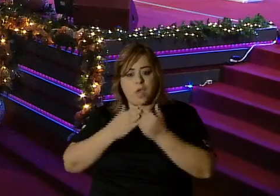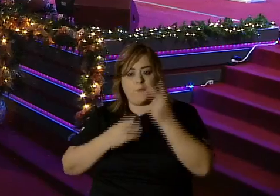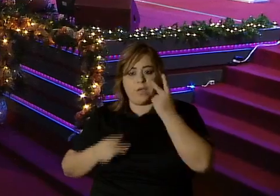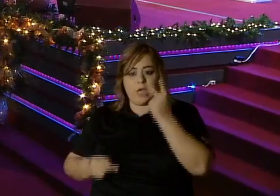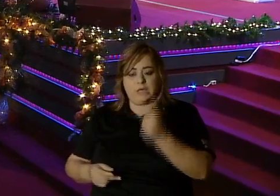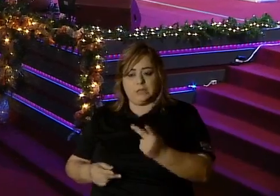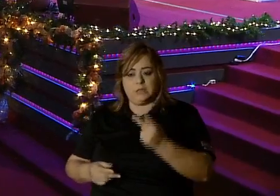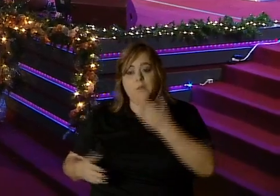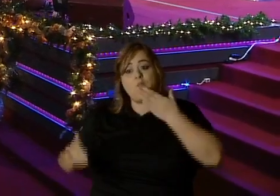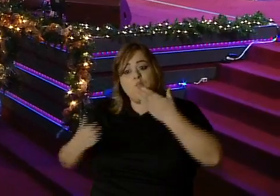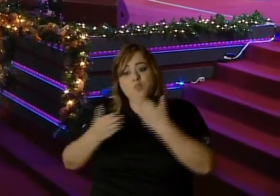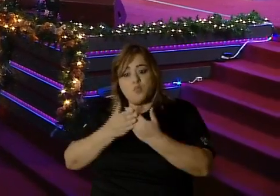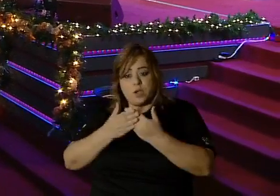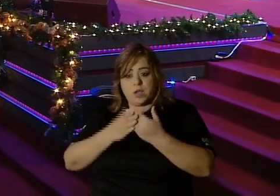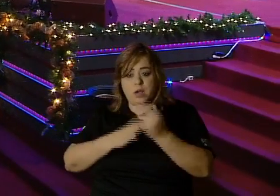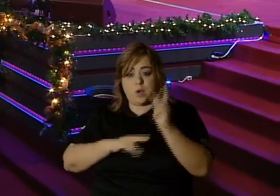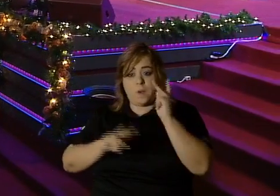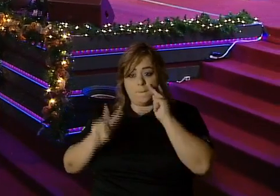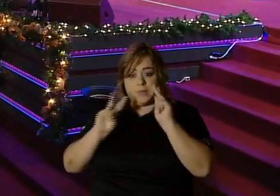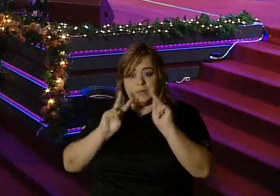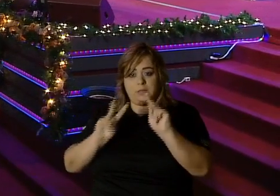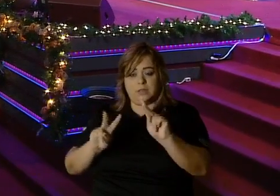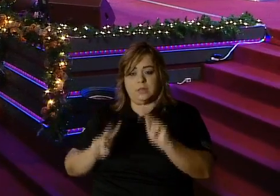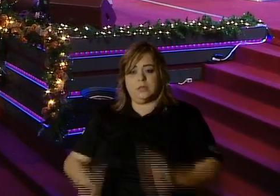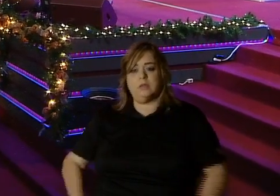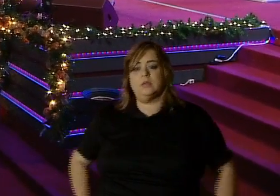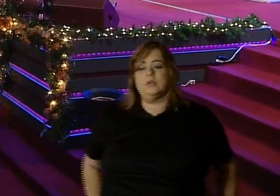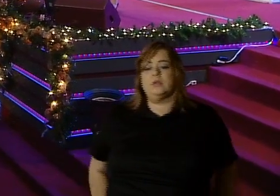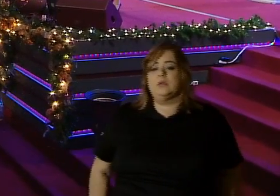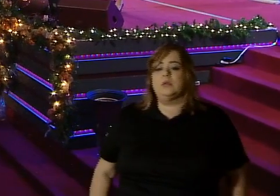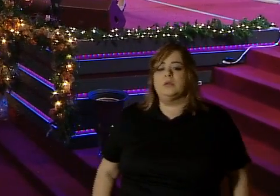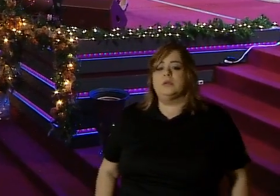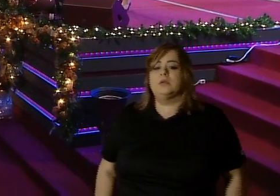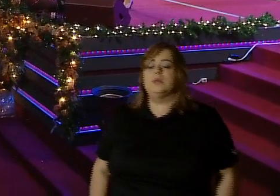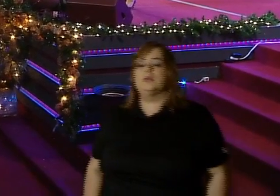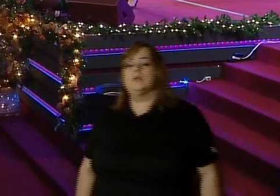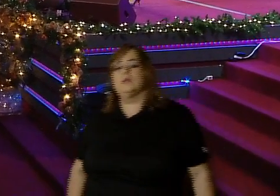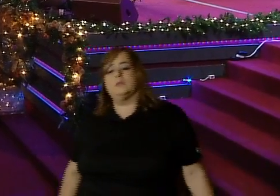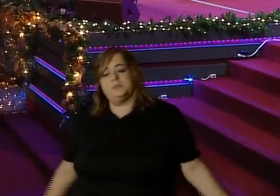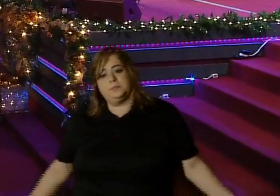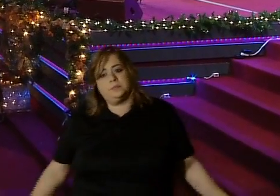Te llama el Señor. Santo